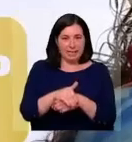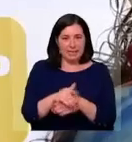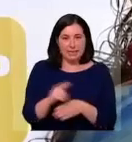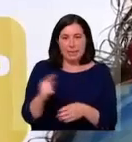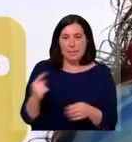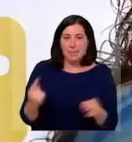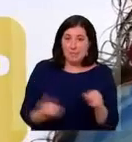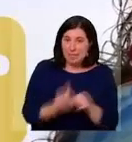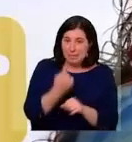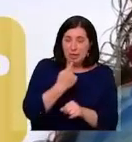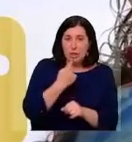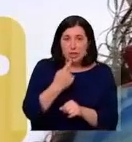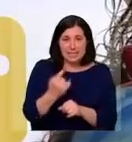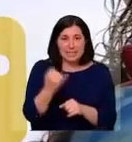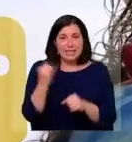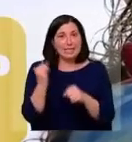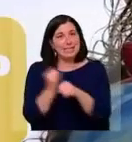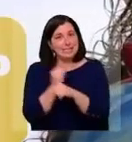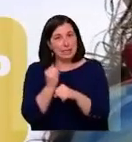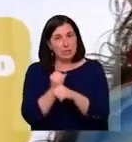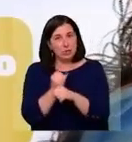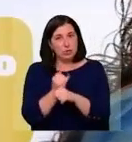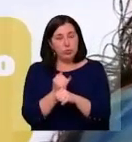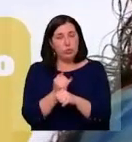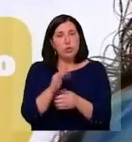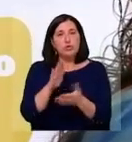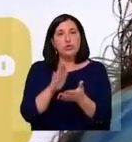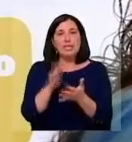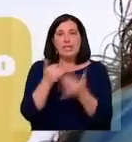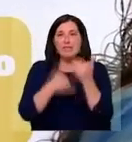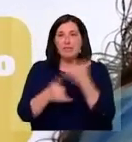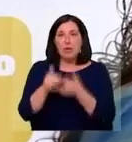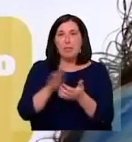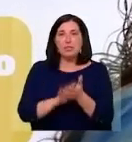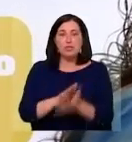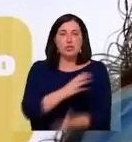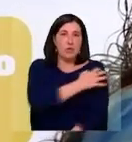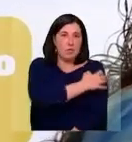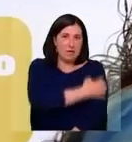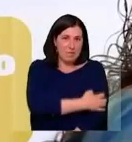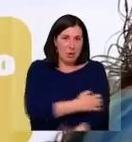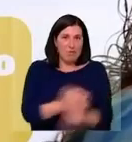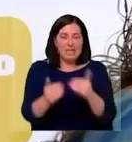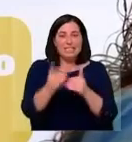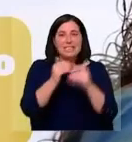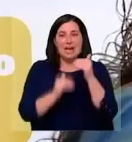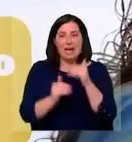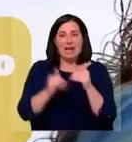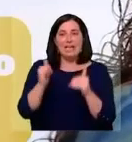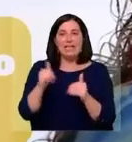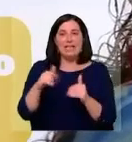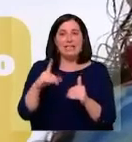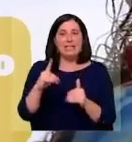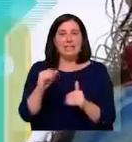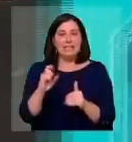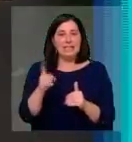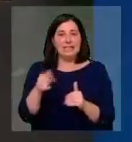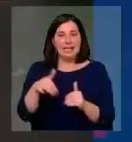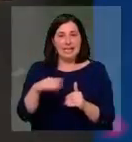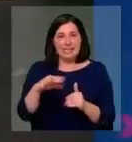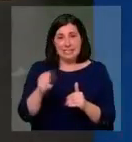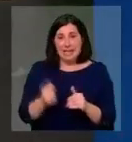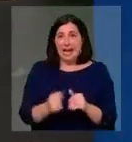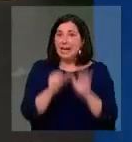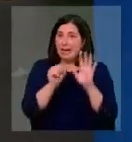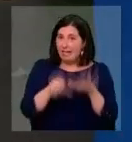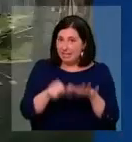a publicar información vinculada a pobreza e indigencia de forma semestral. Eso es importante y es un trabajo que se ha venido haciendo desde ya hace varios